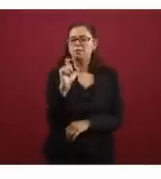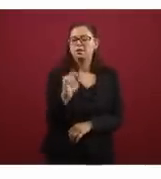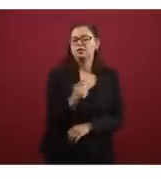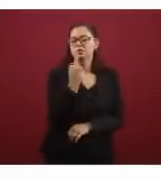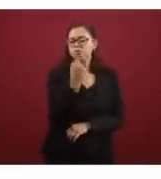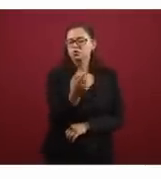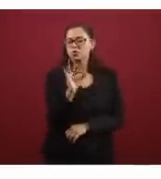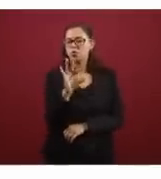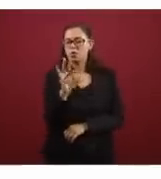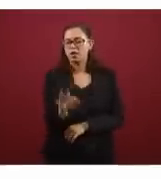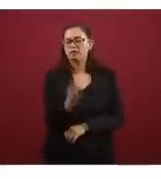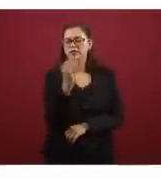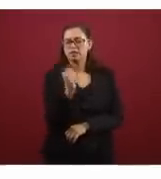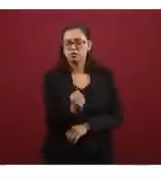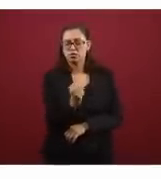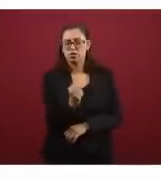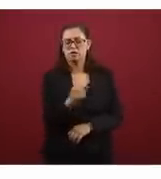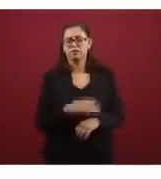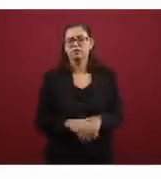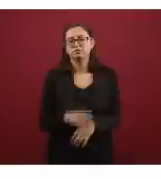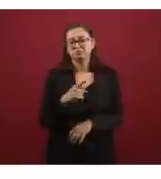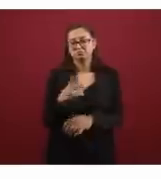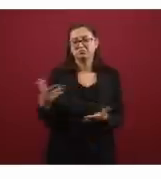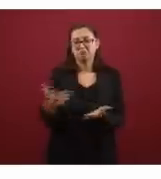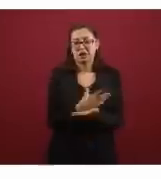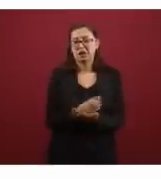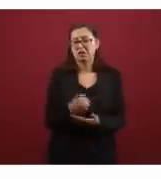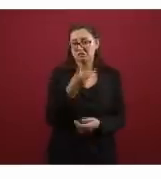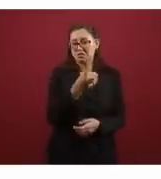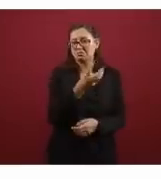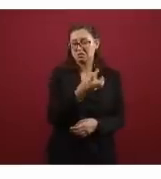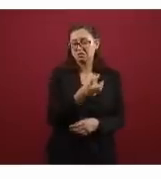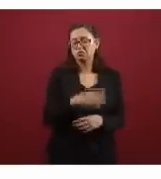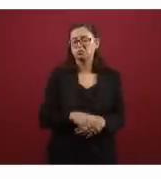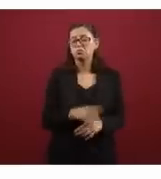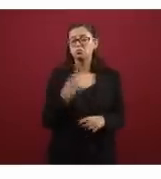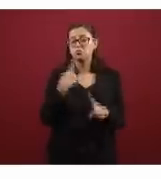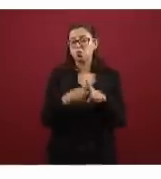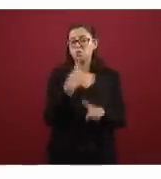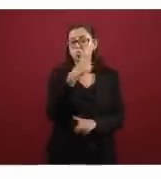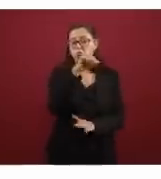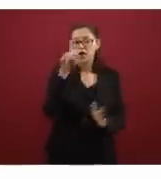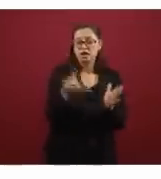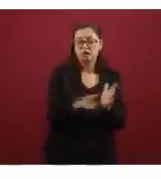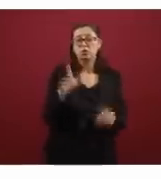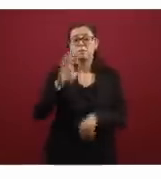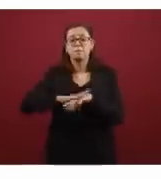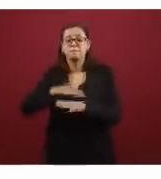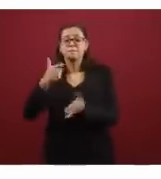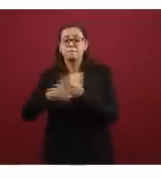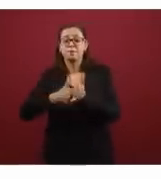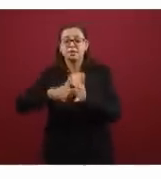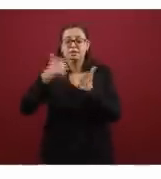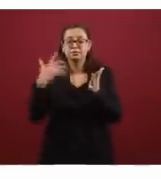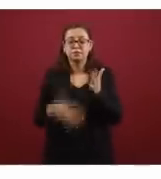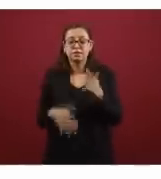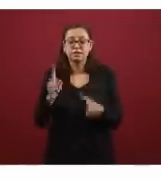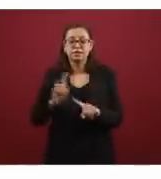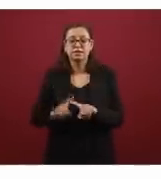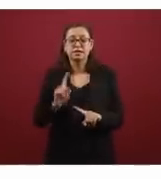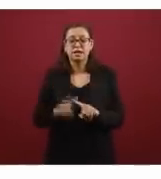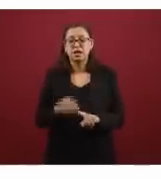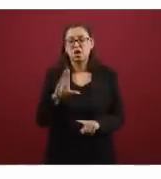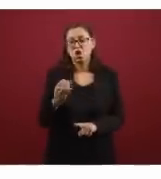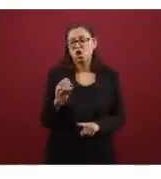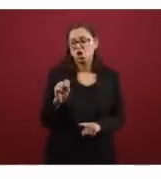y un margen de 3.68 por litro. Mientras que el margen más bajo y el precio más bajo lo tiene Costco Gas